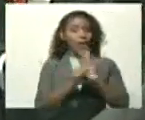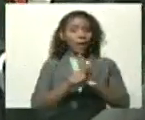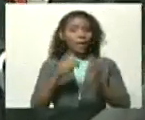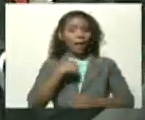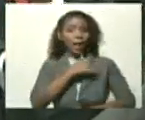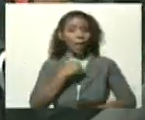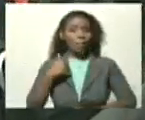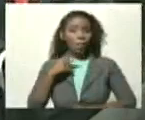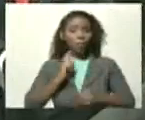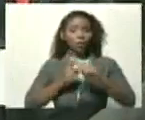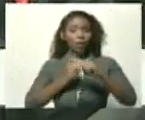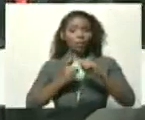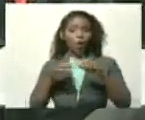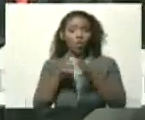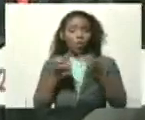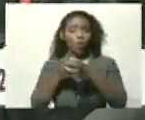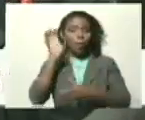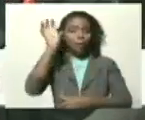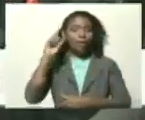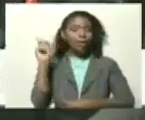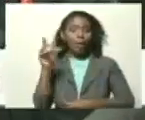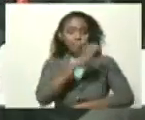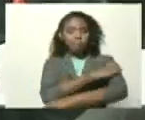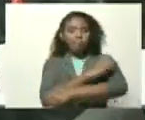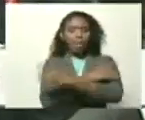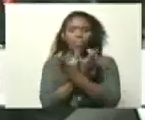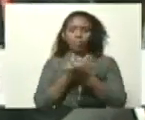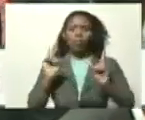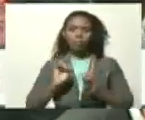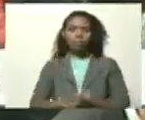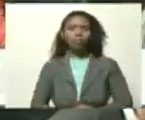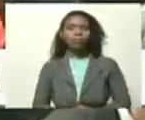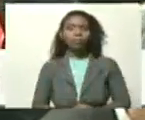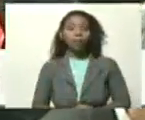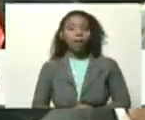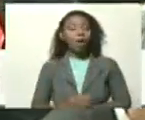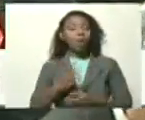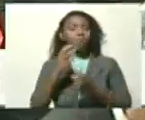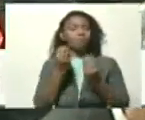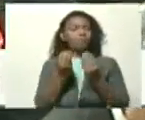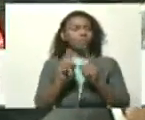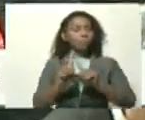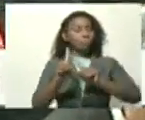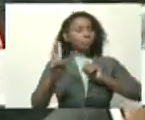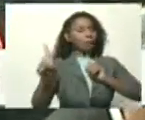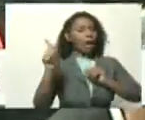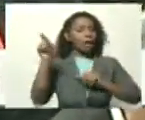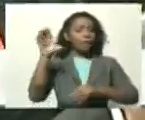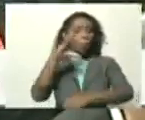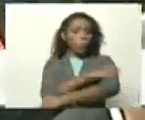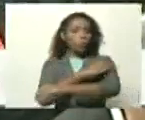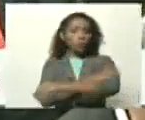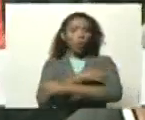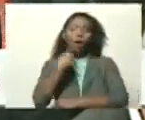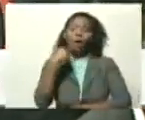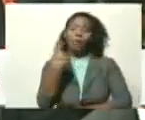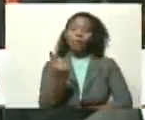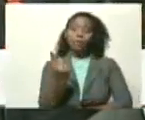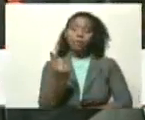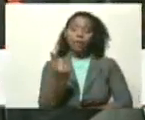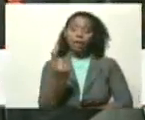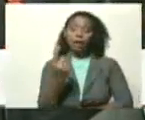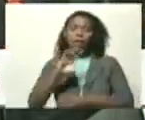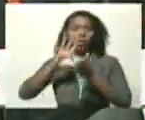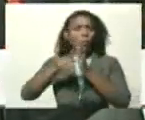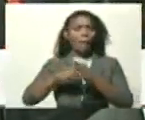que tenemos como bloque parlamentario de oposición democrática, muy distante a esa oposición que se dice que se ha